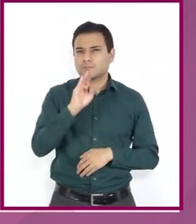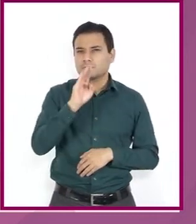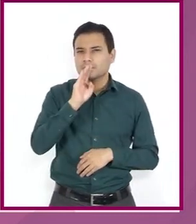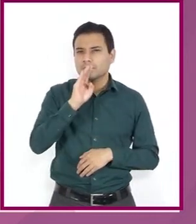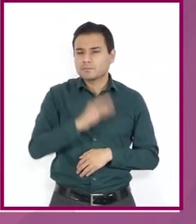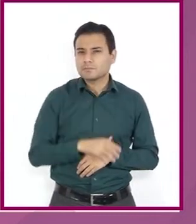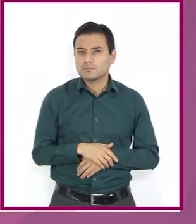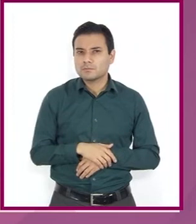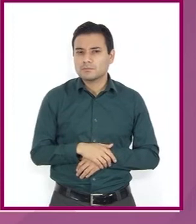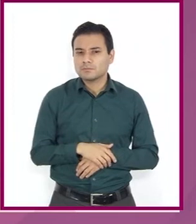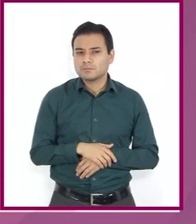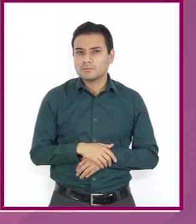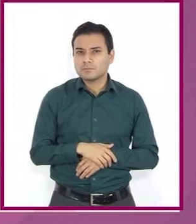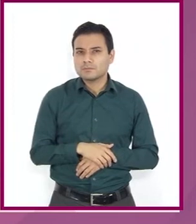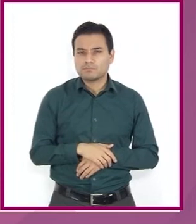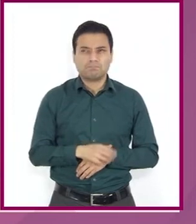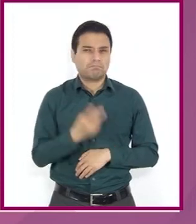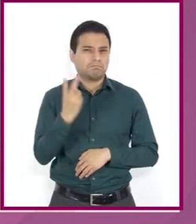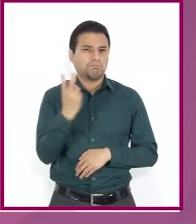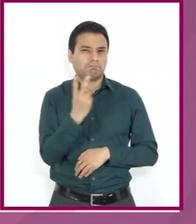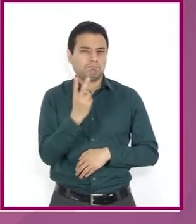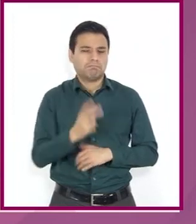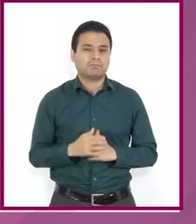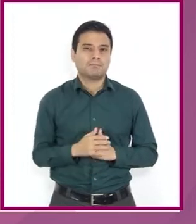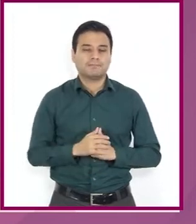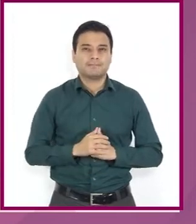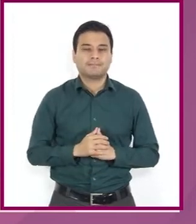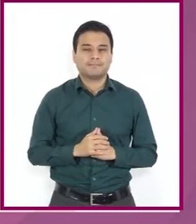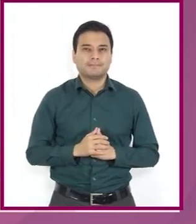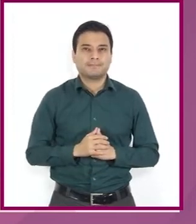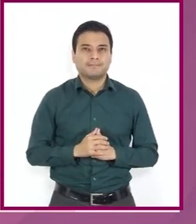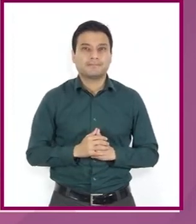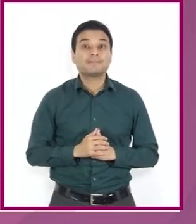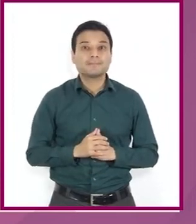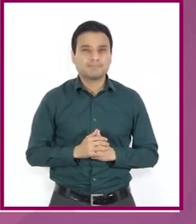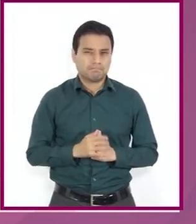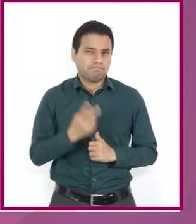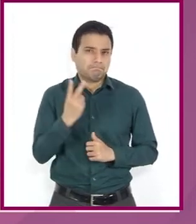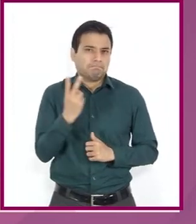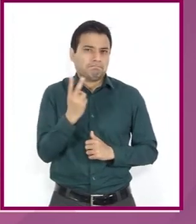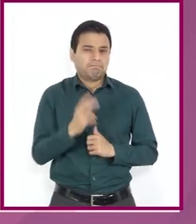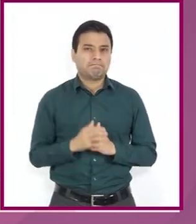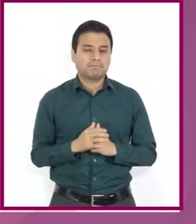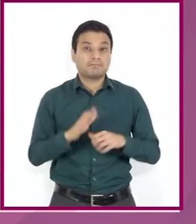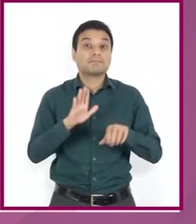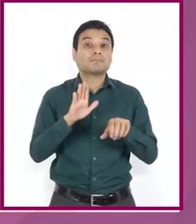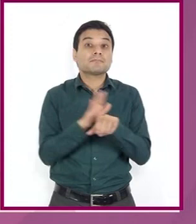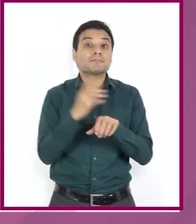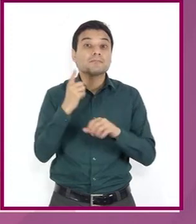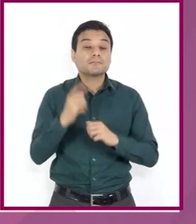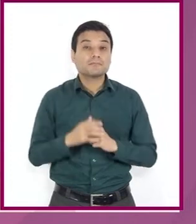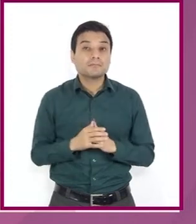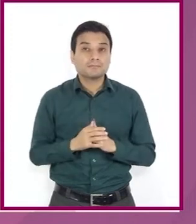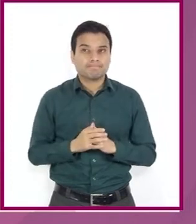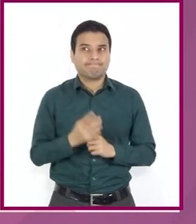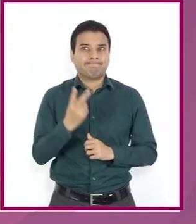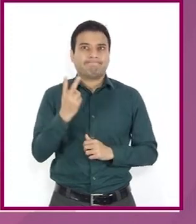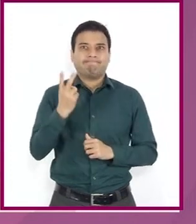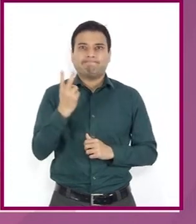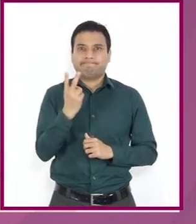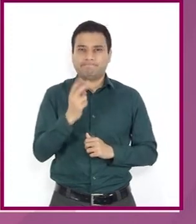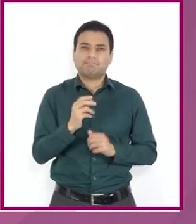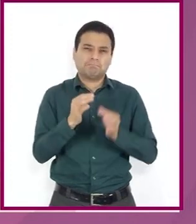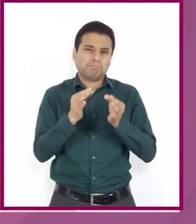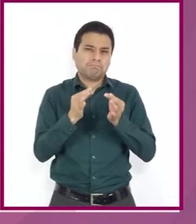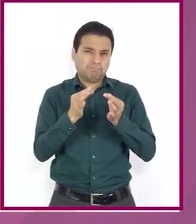de Alejandro o C, ambos. Serían ambos, ya que son aquellos cuya importancia es